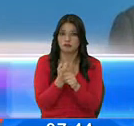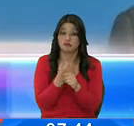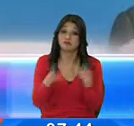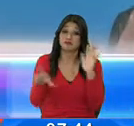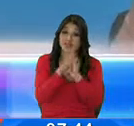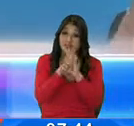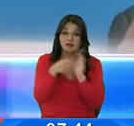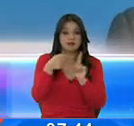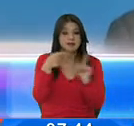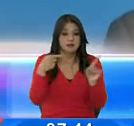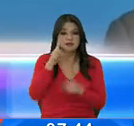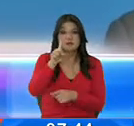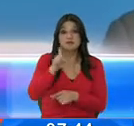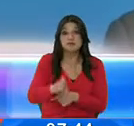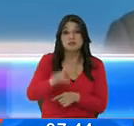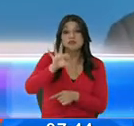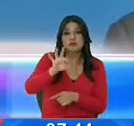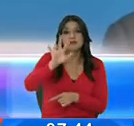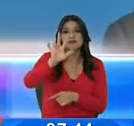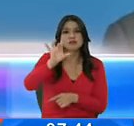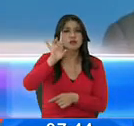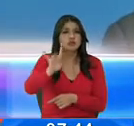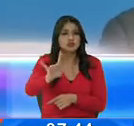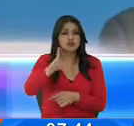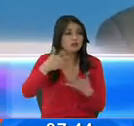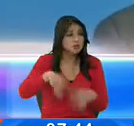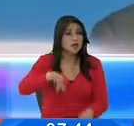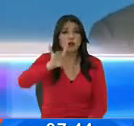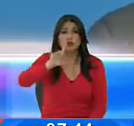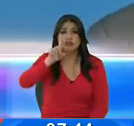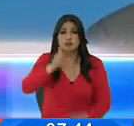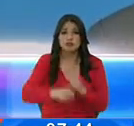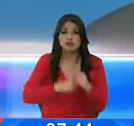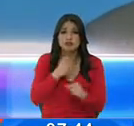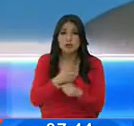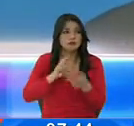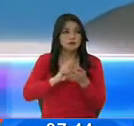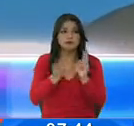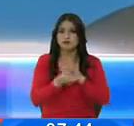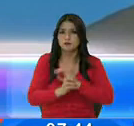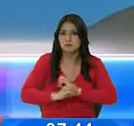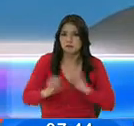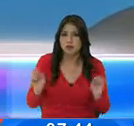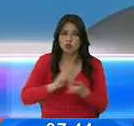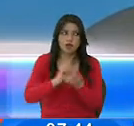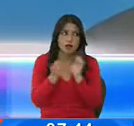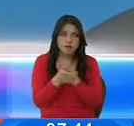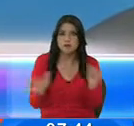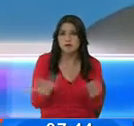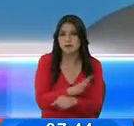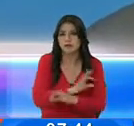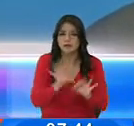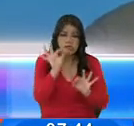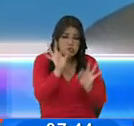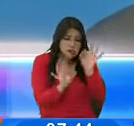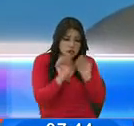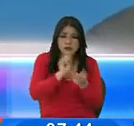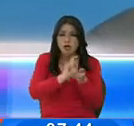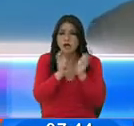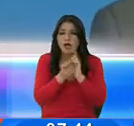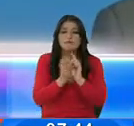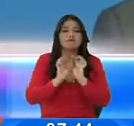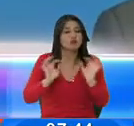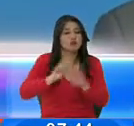de 1938 81 años y nos ha dicho nada o por lo menos han hecho cambios y no solamente con hay que hacer un cambio